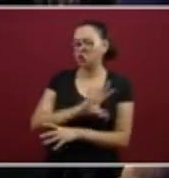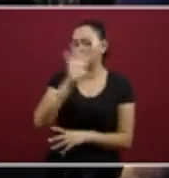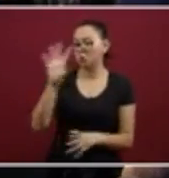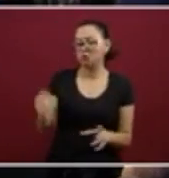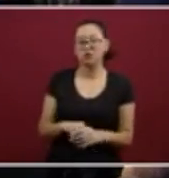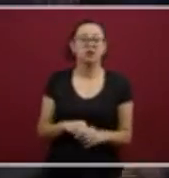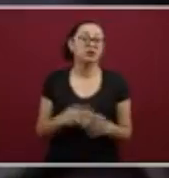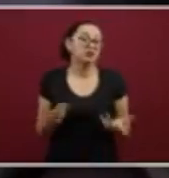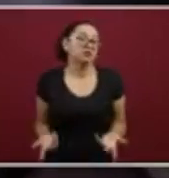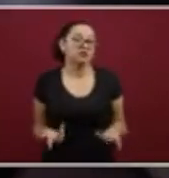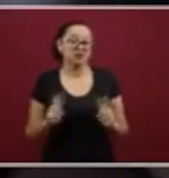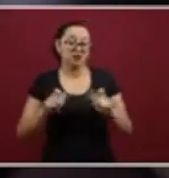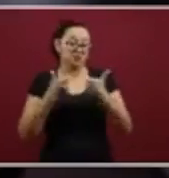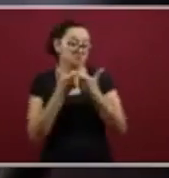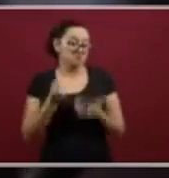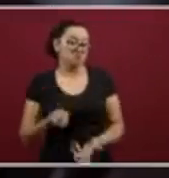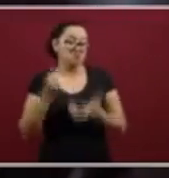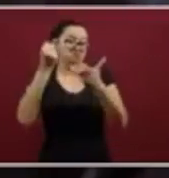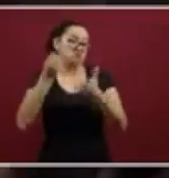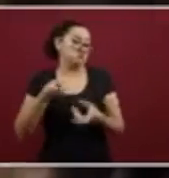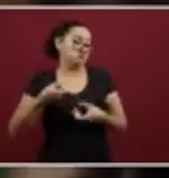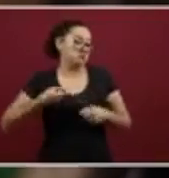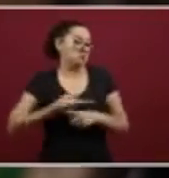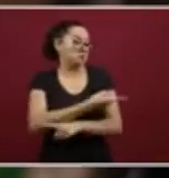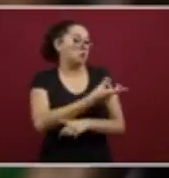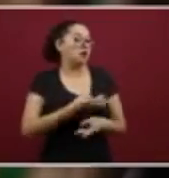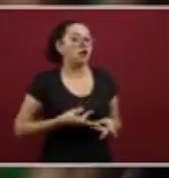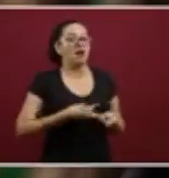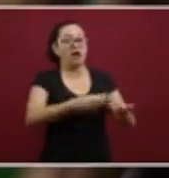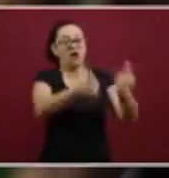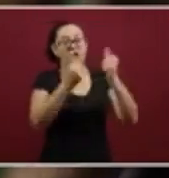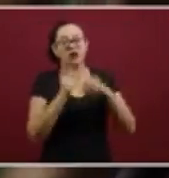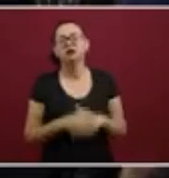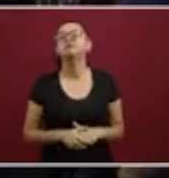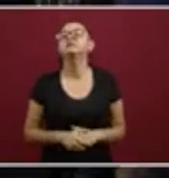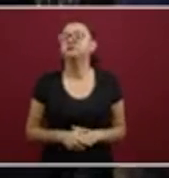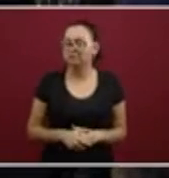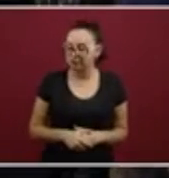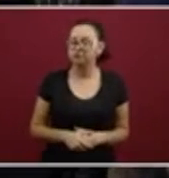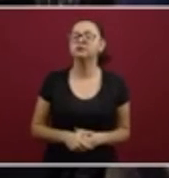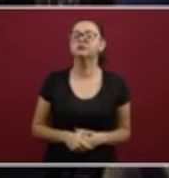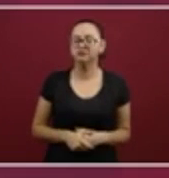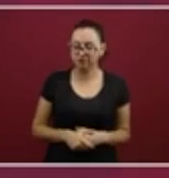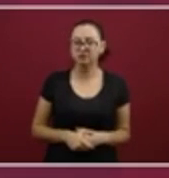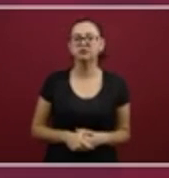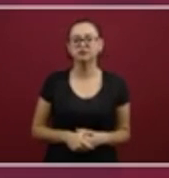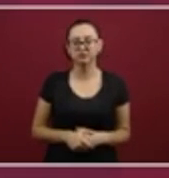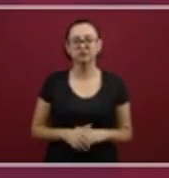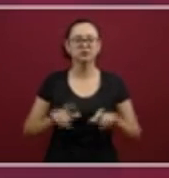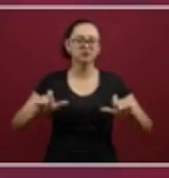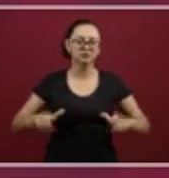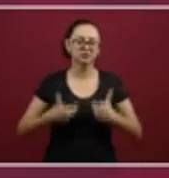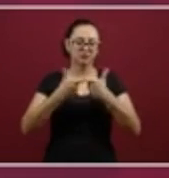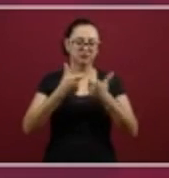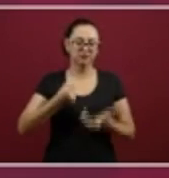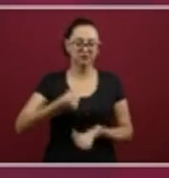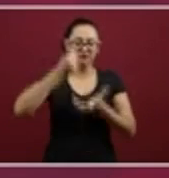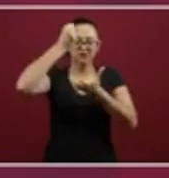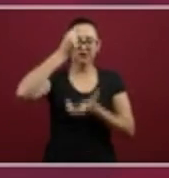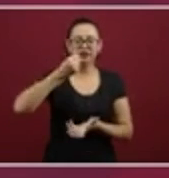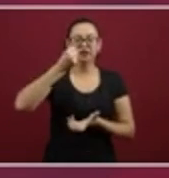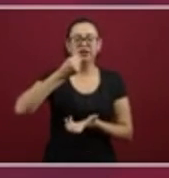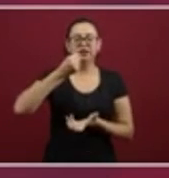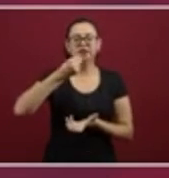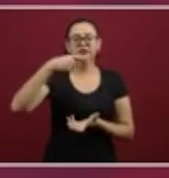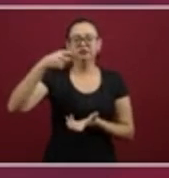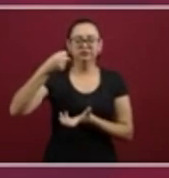era un dinero que se soltaba. Porque se hacían estos fondos o los fideicomisos para